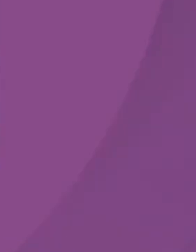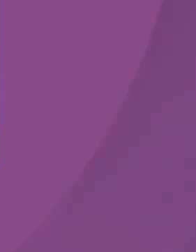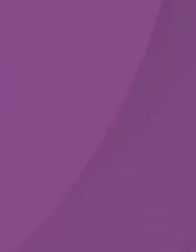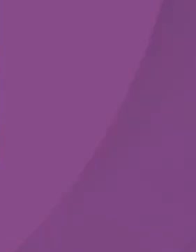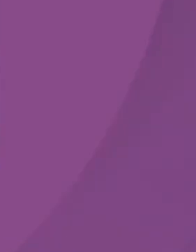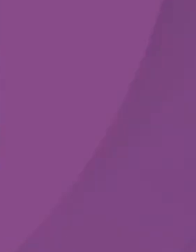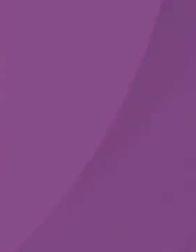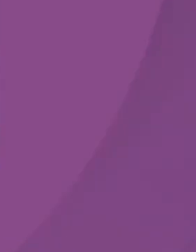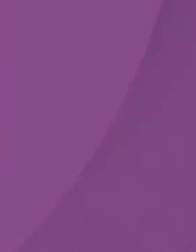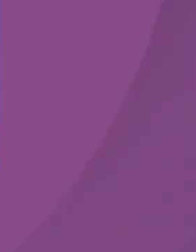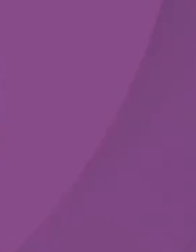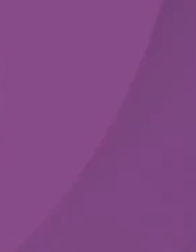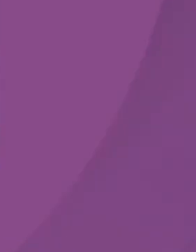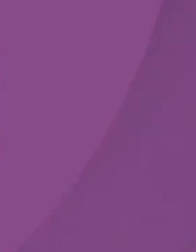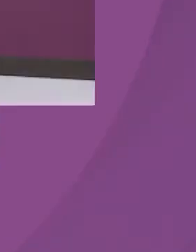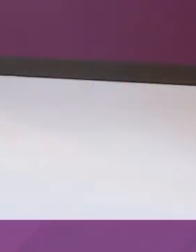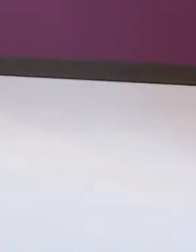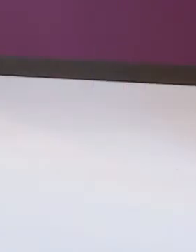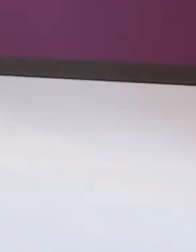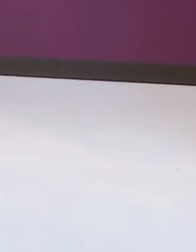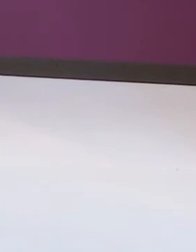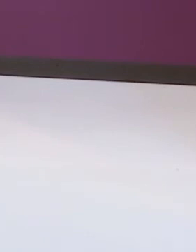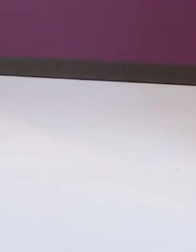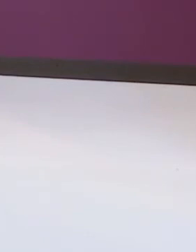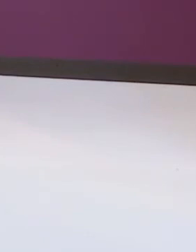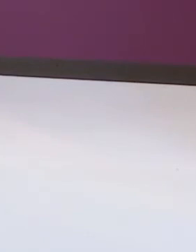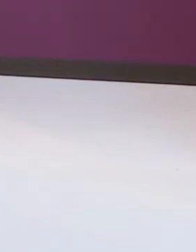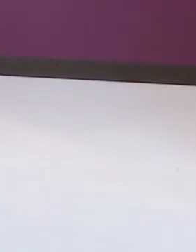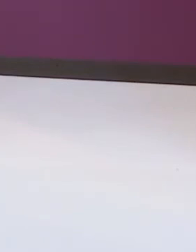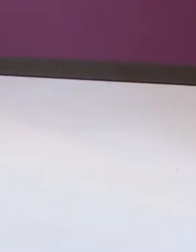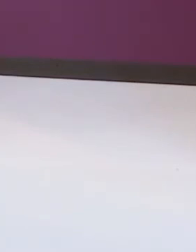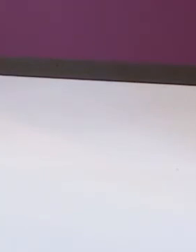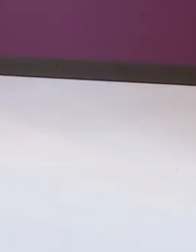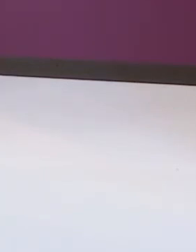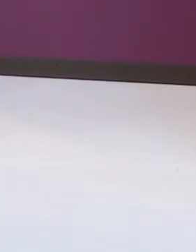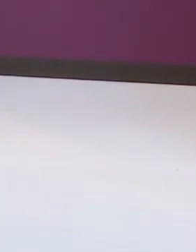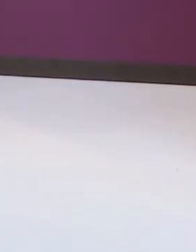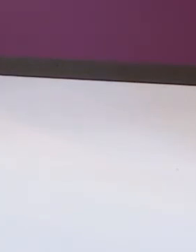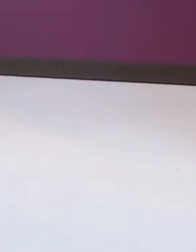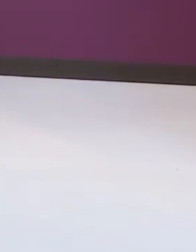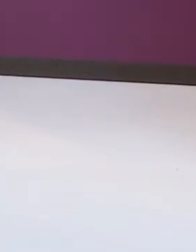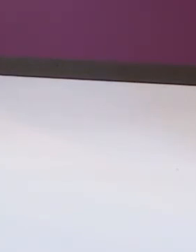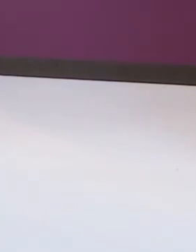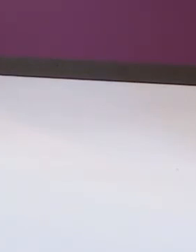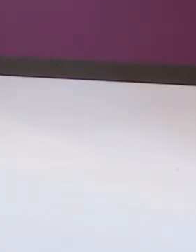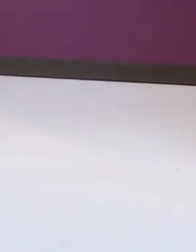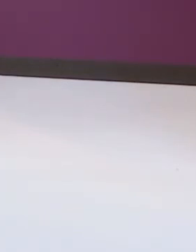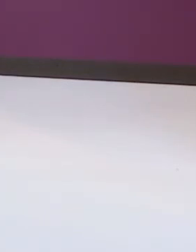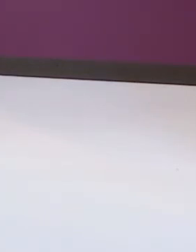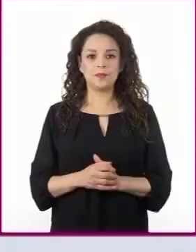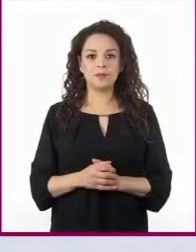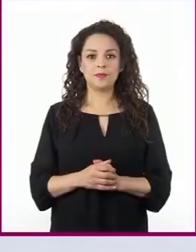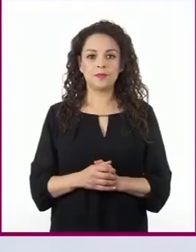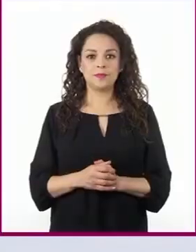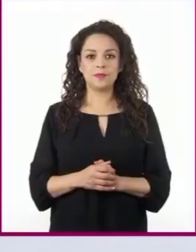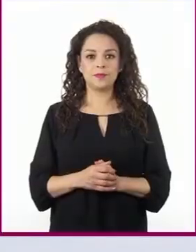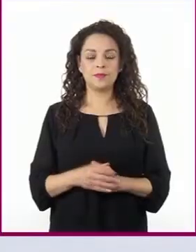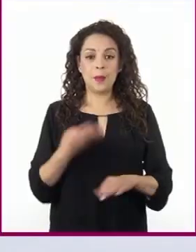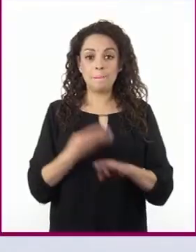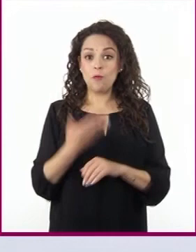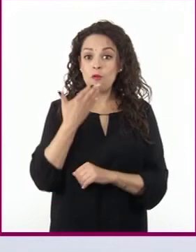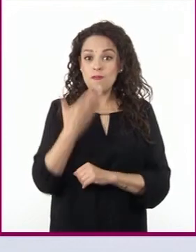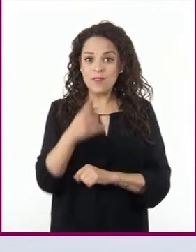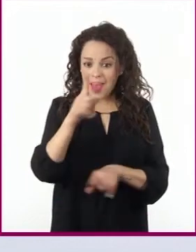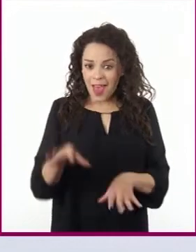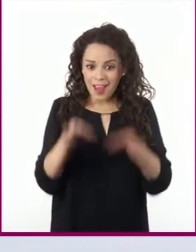pero, considero. ¡Excelente! Espero que también hayan acertado y encontrado estas